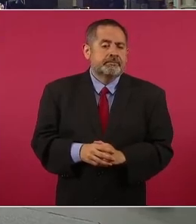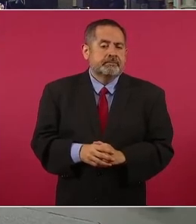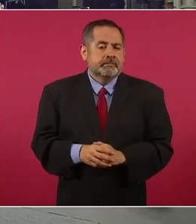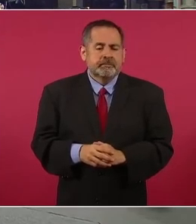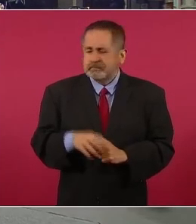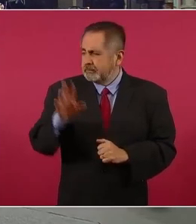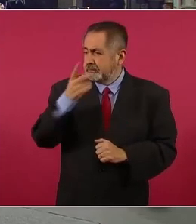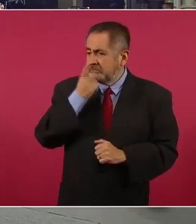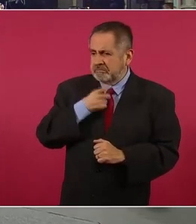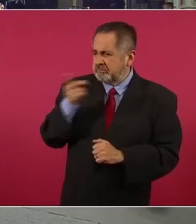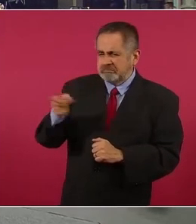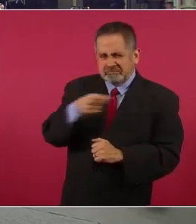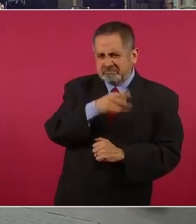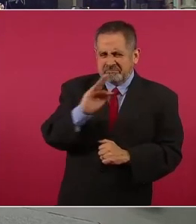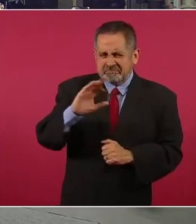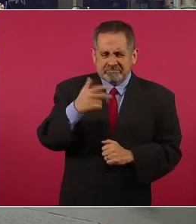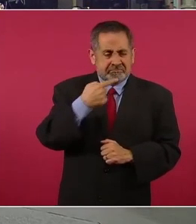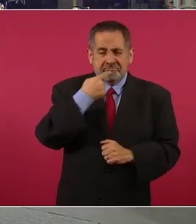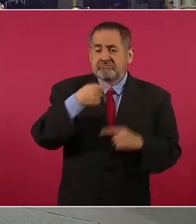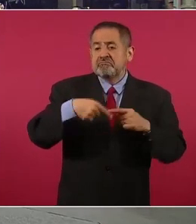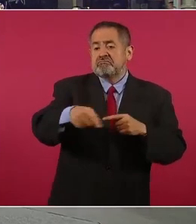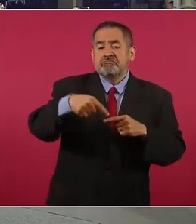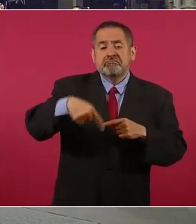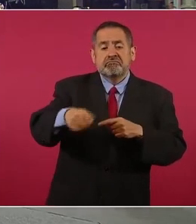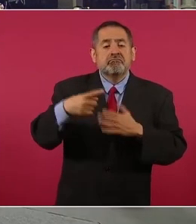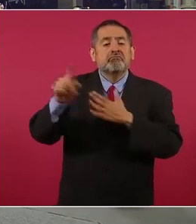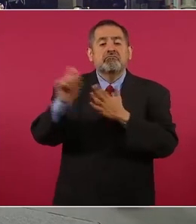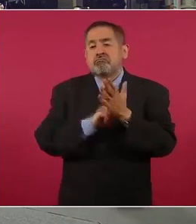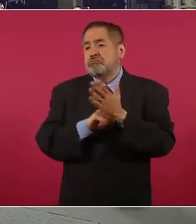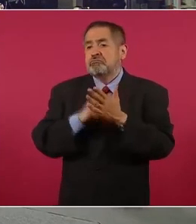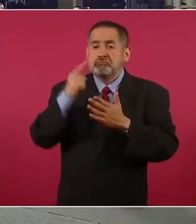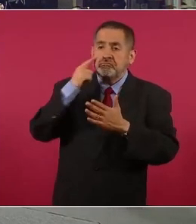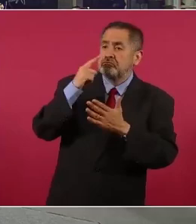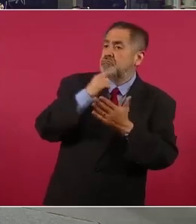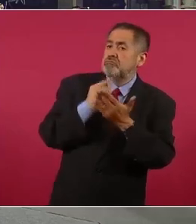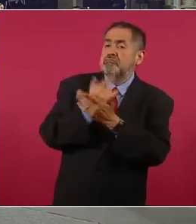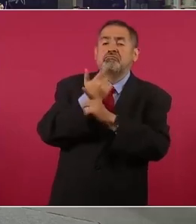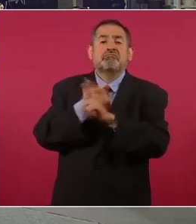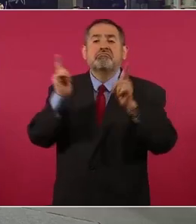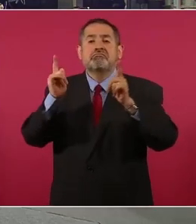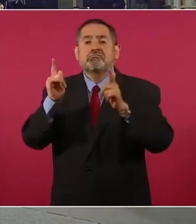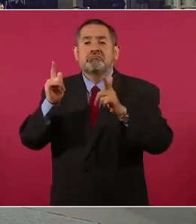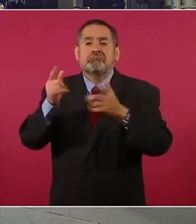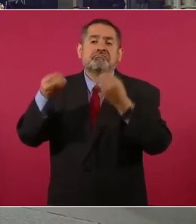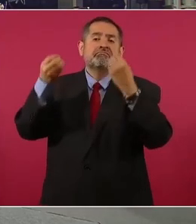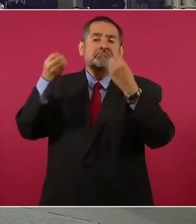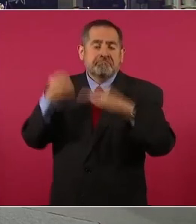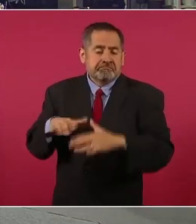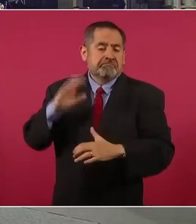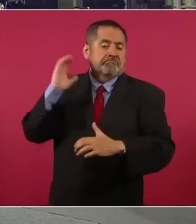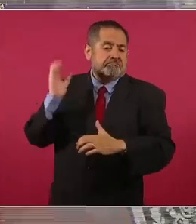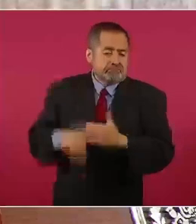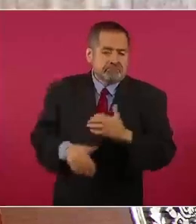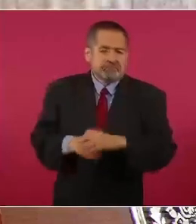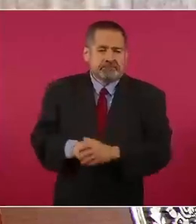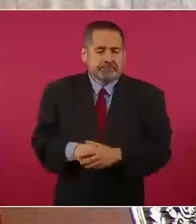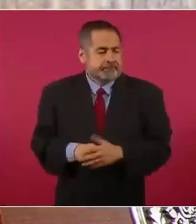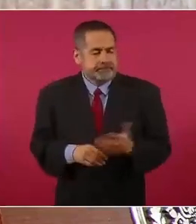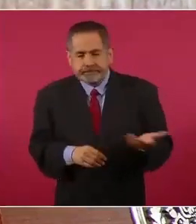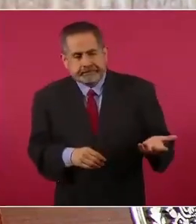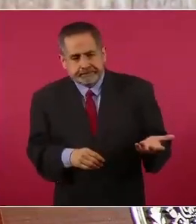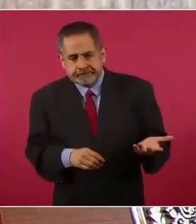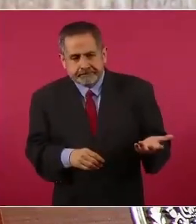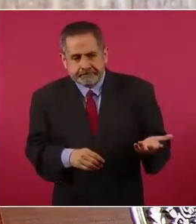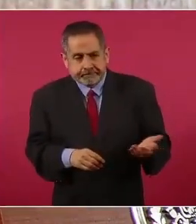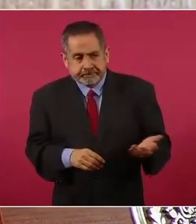Sí, pero en este mes, duraba un mes nada más y se acababa. Pues no se acabó cuando